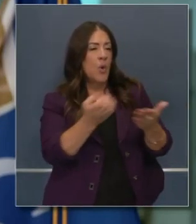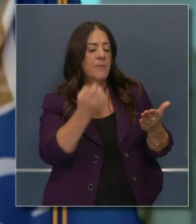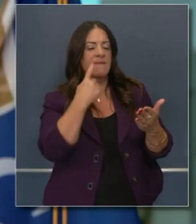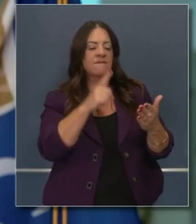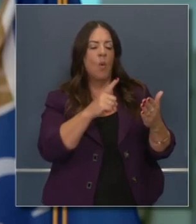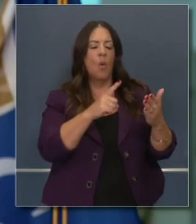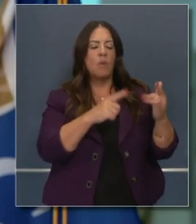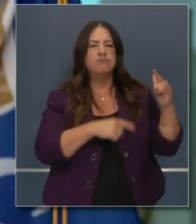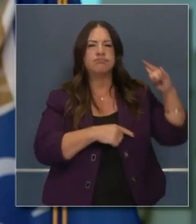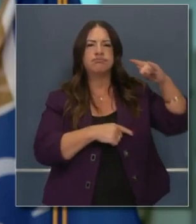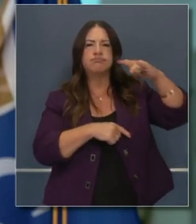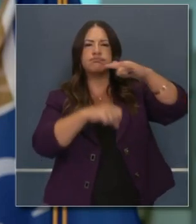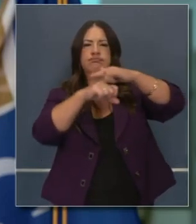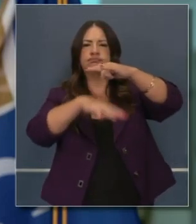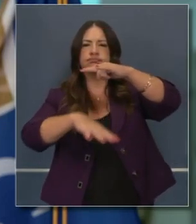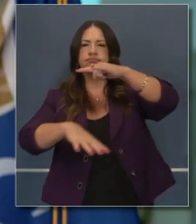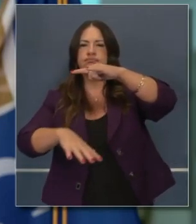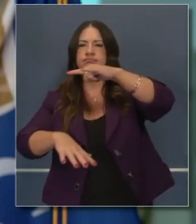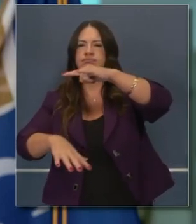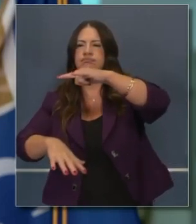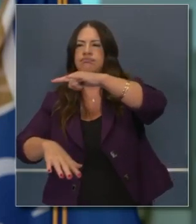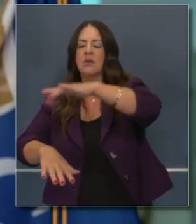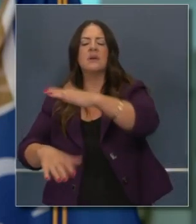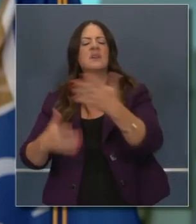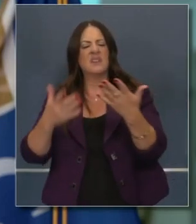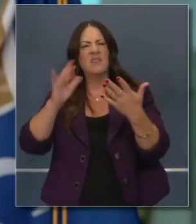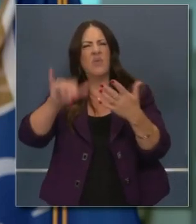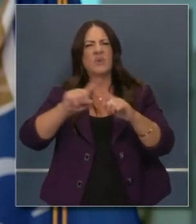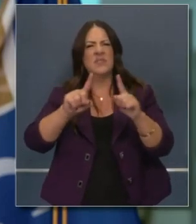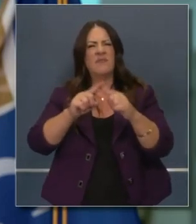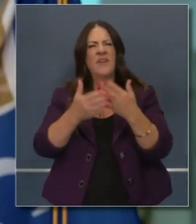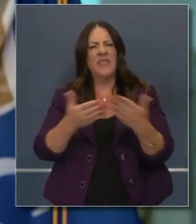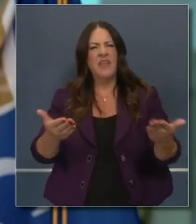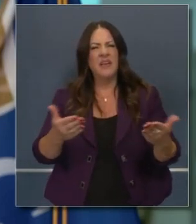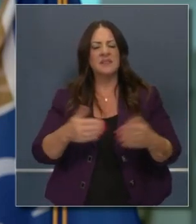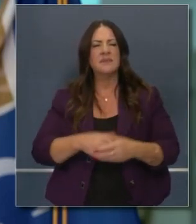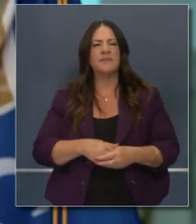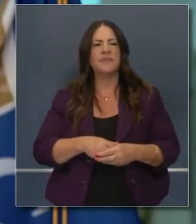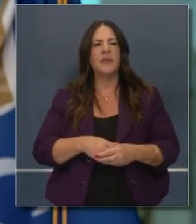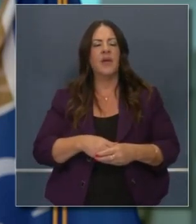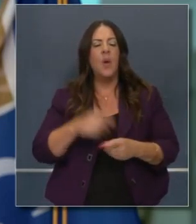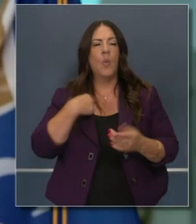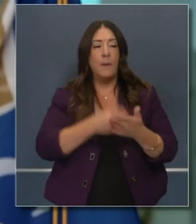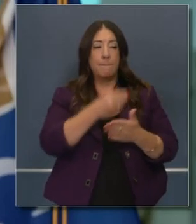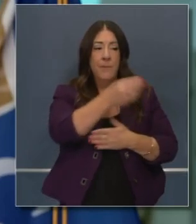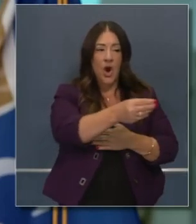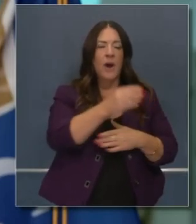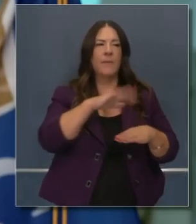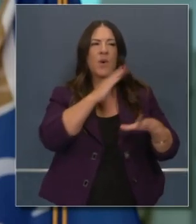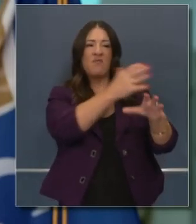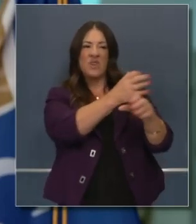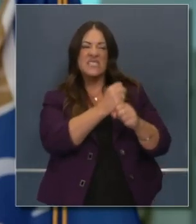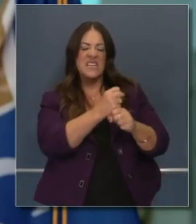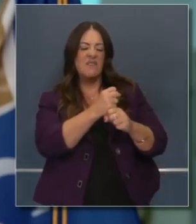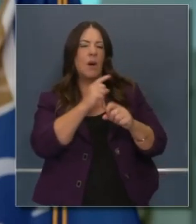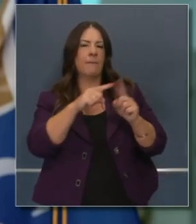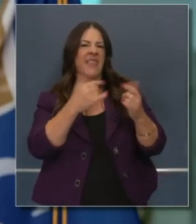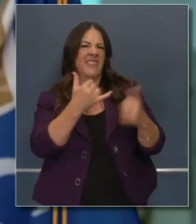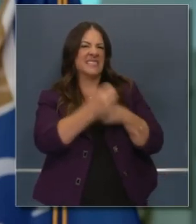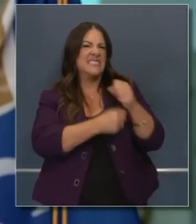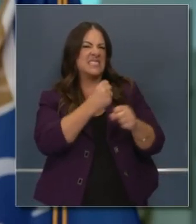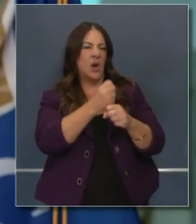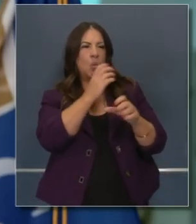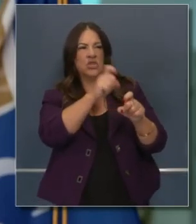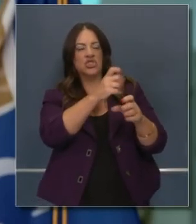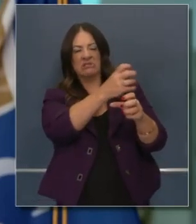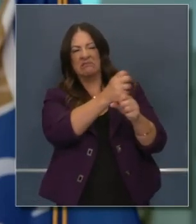Está entrando más equipo de supresión de incendios, aeronaves, más equipo que ha sido comprado pero no ha sido entregado